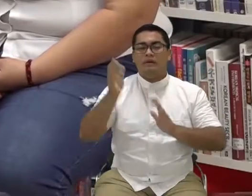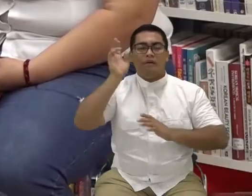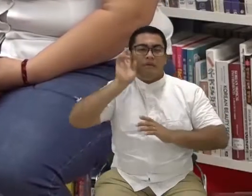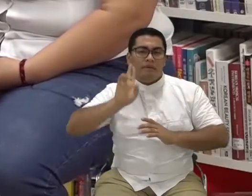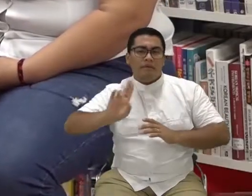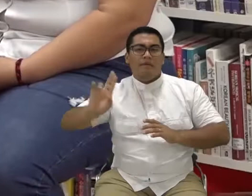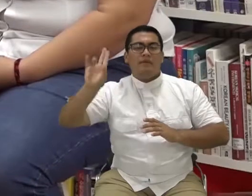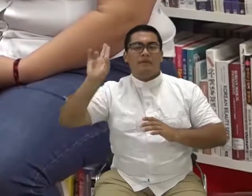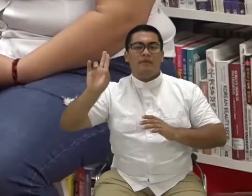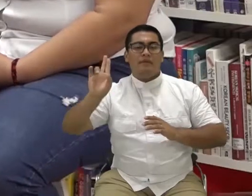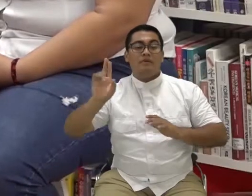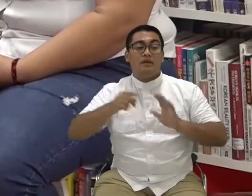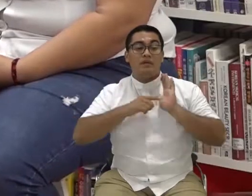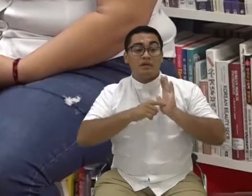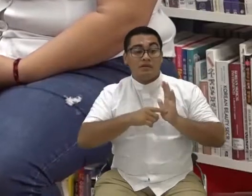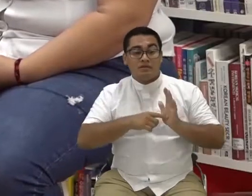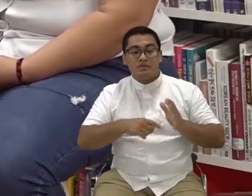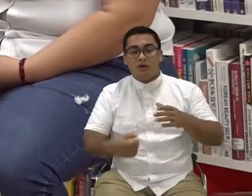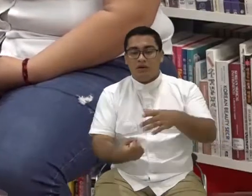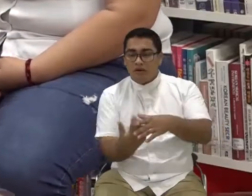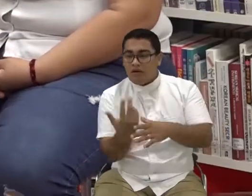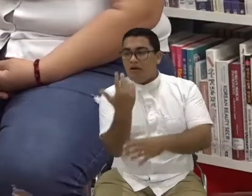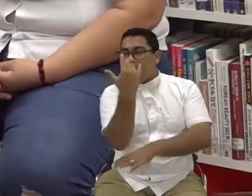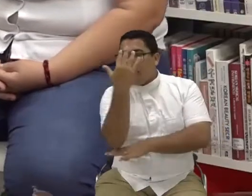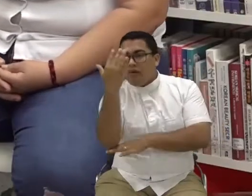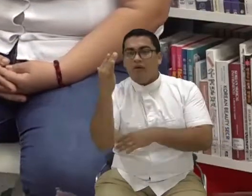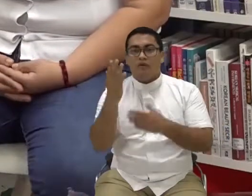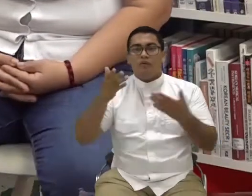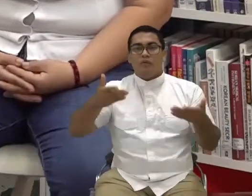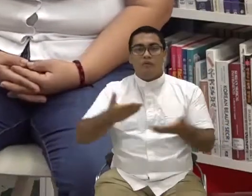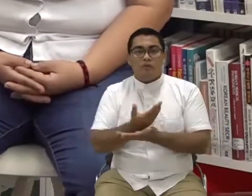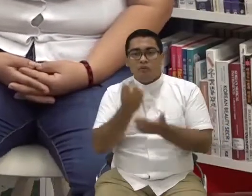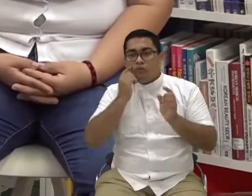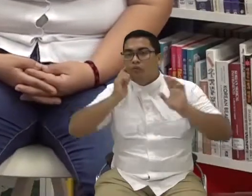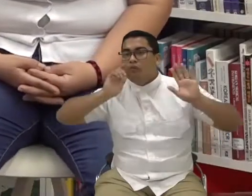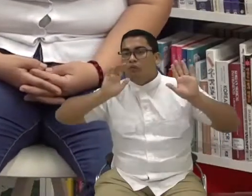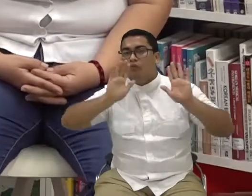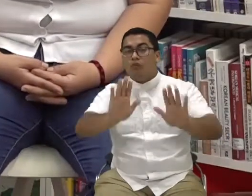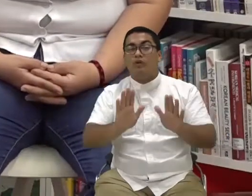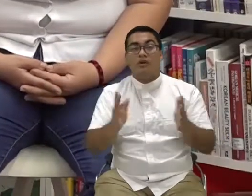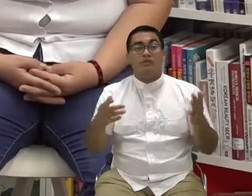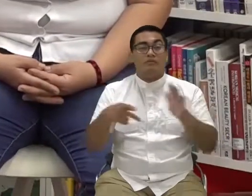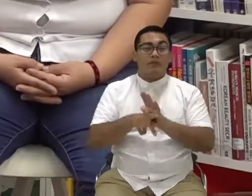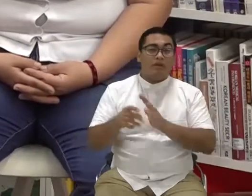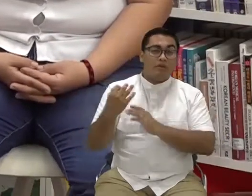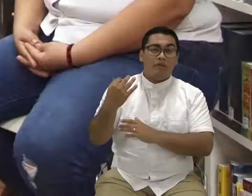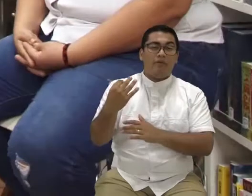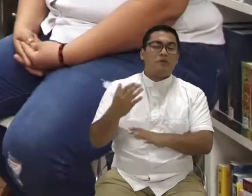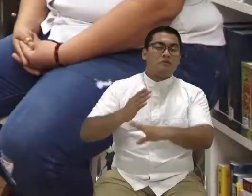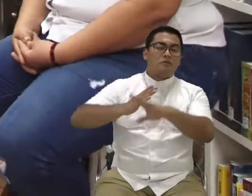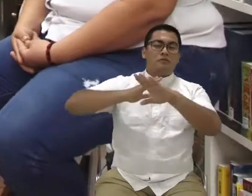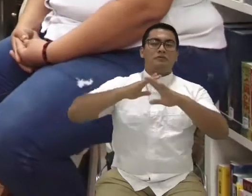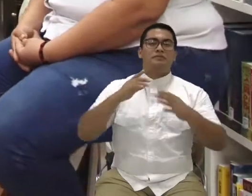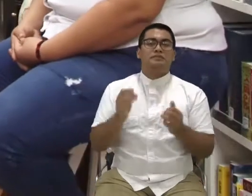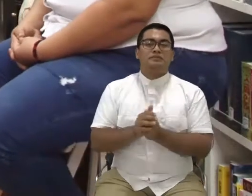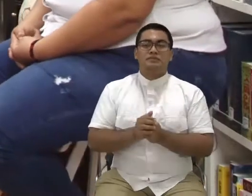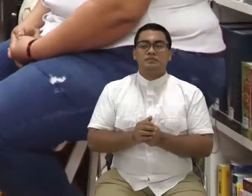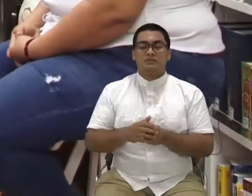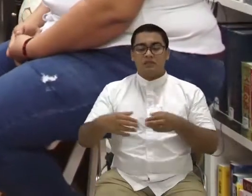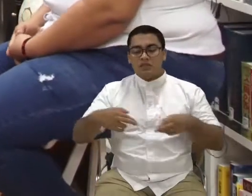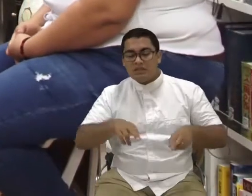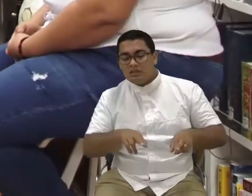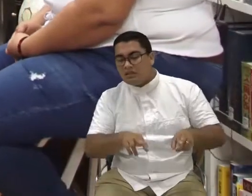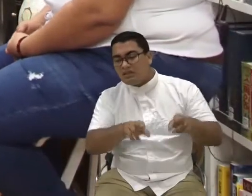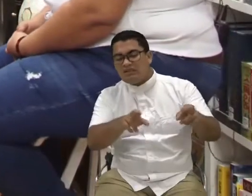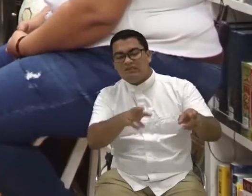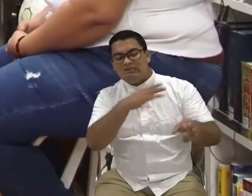ejemplo, hacemos reforestación, que eso ayuda a prevenir prácticamente todo lo que es la amenaza. Nosotros hacemos limpieza